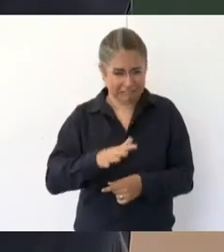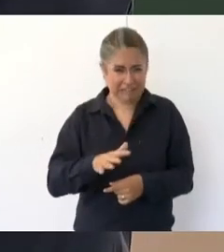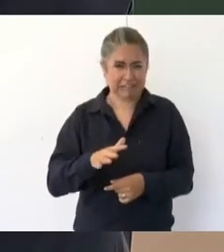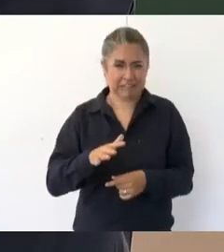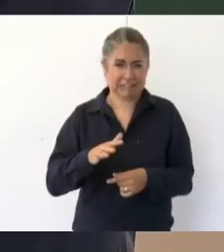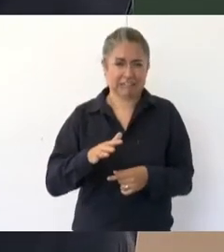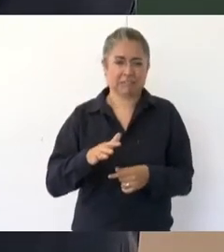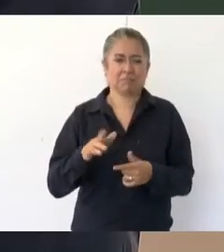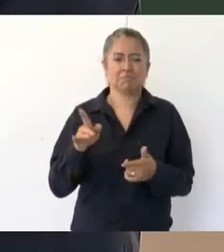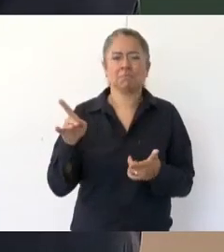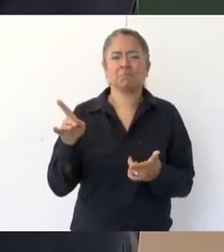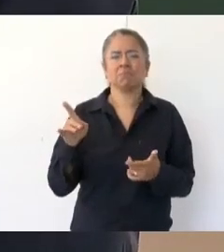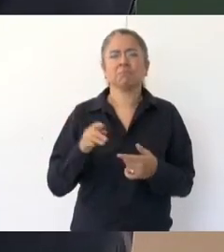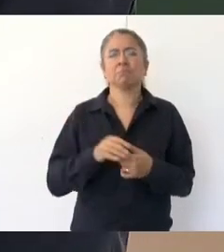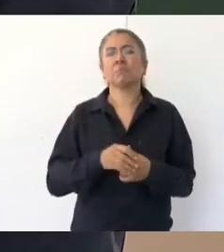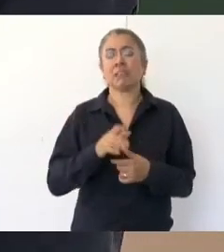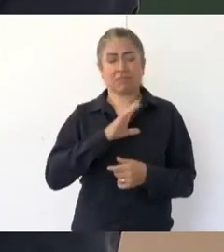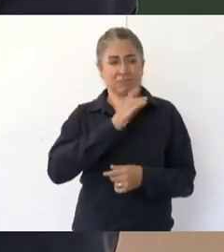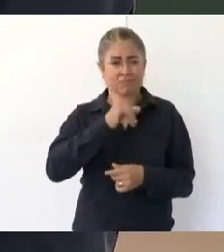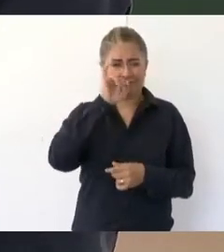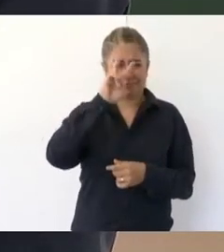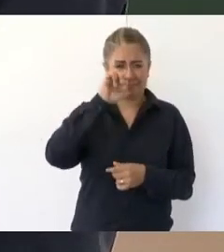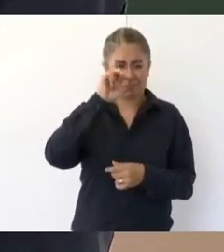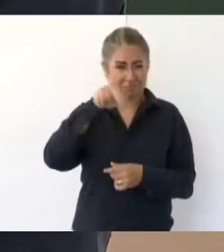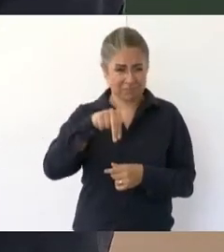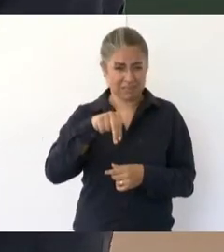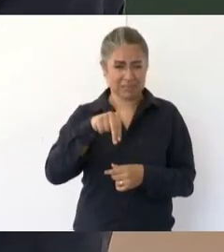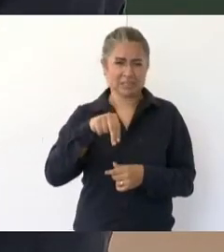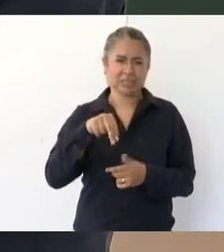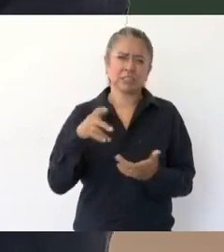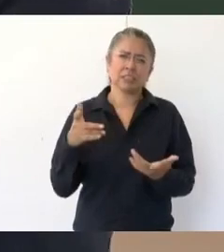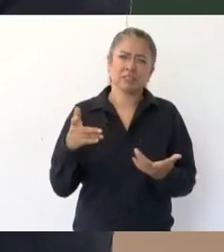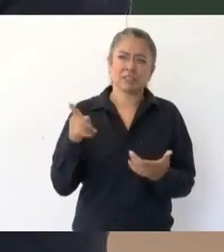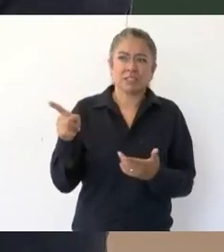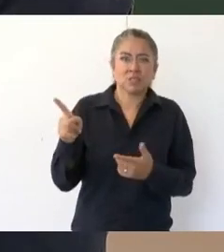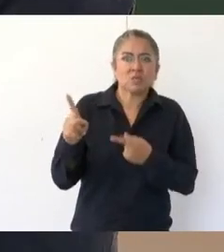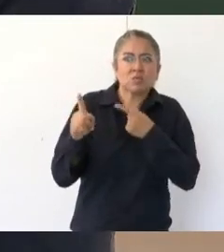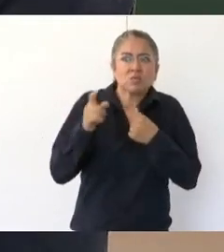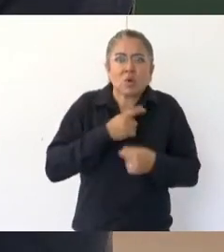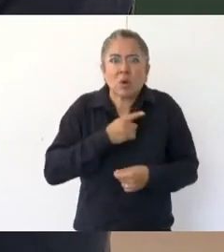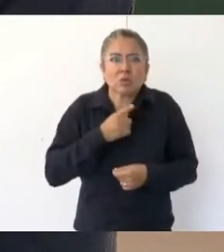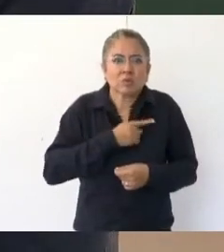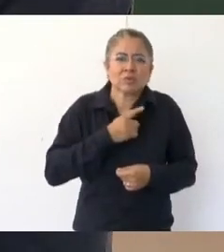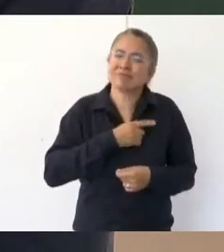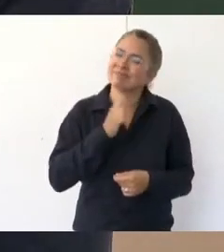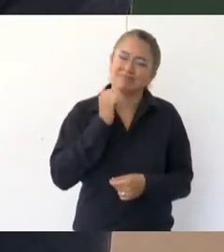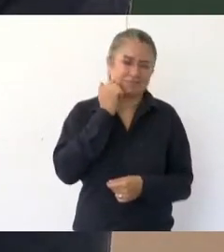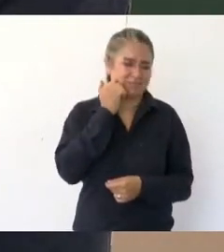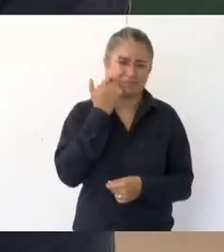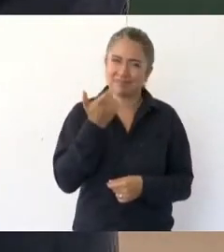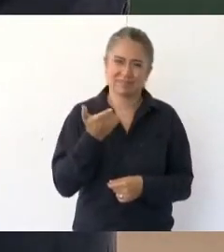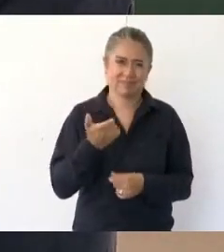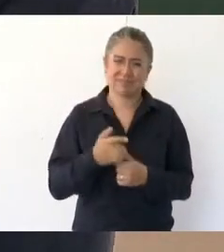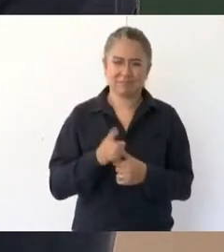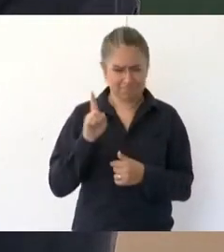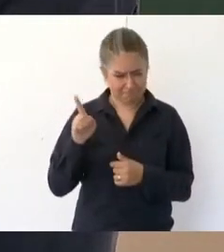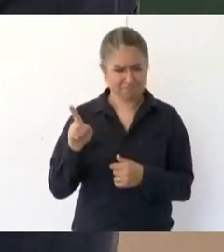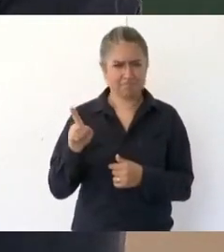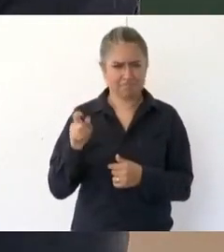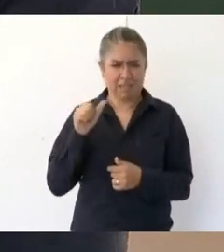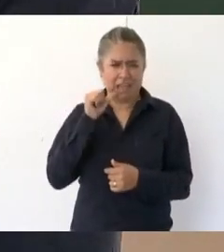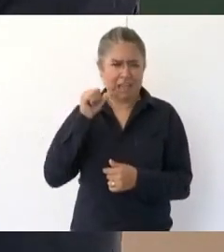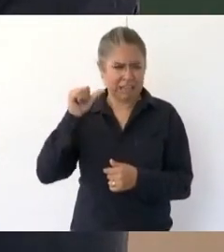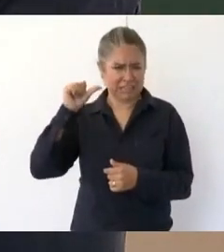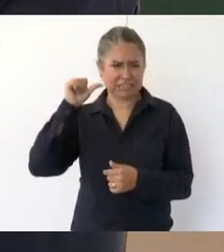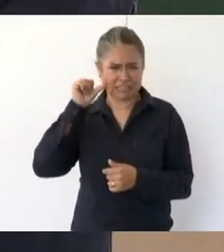residente, el general Iván, se quede solo. Ya ayer,